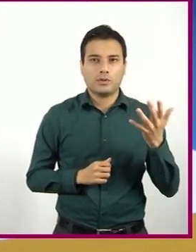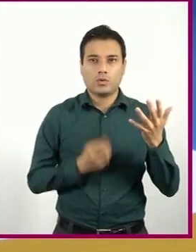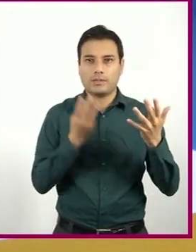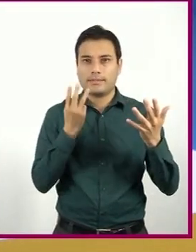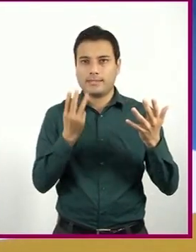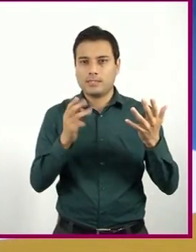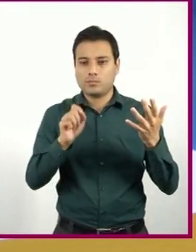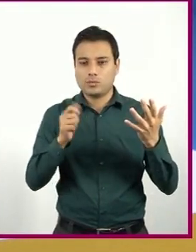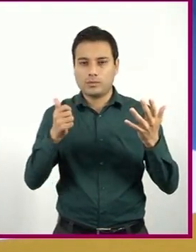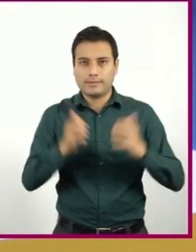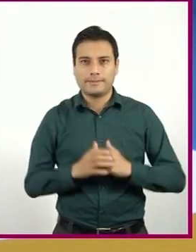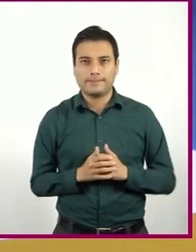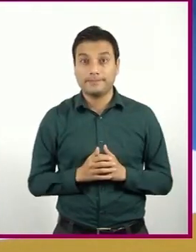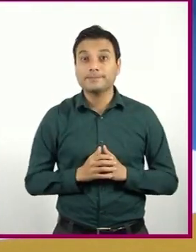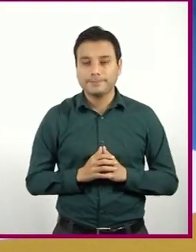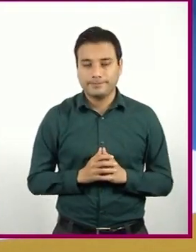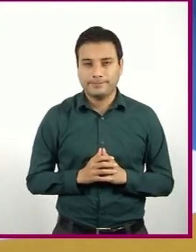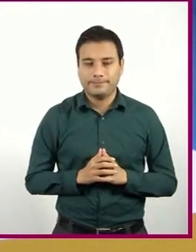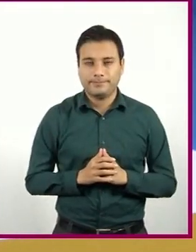3.6.